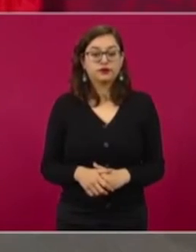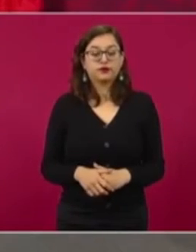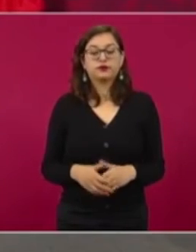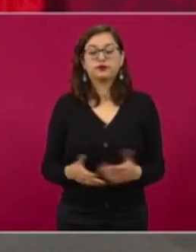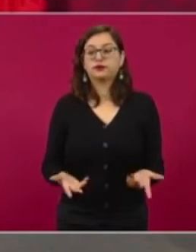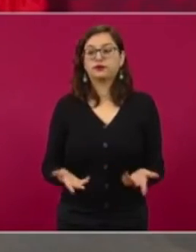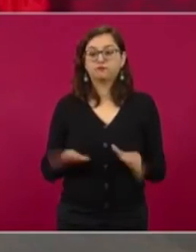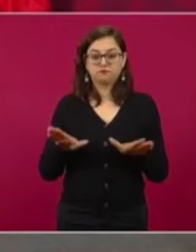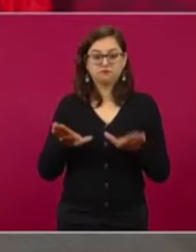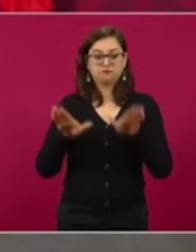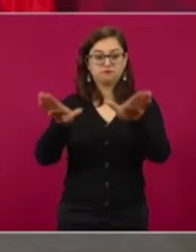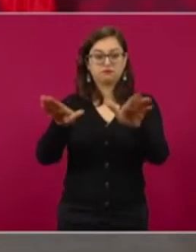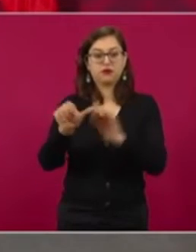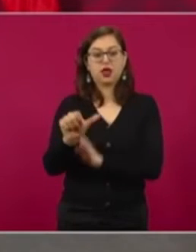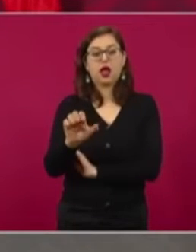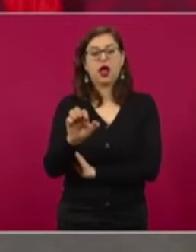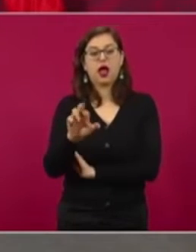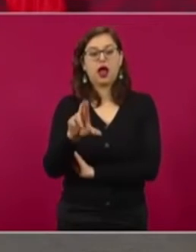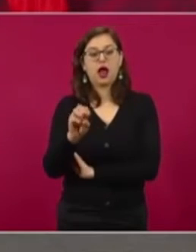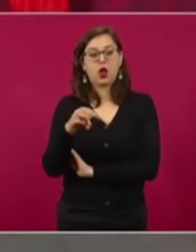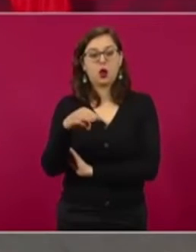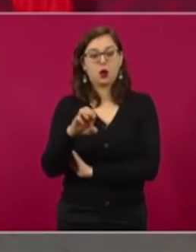Aeroméxico,